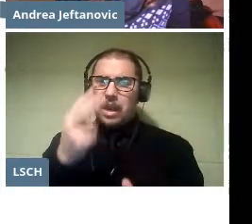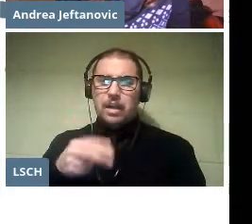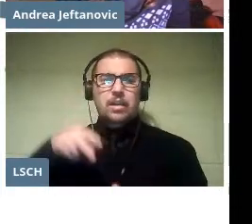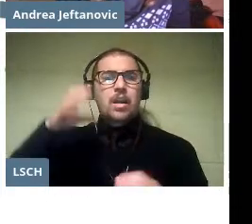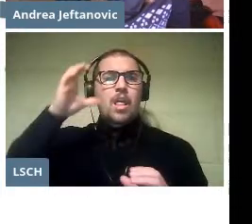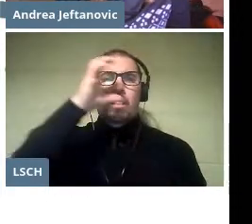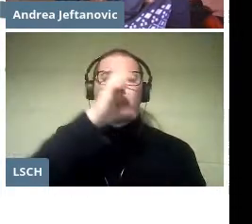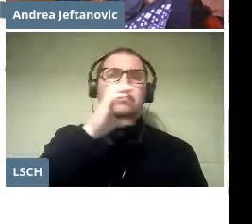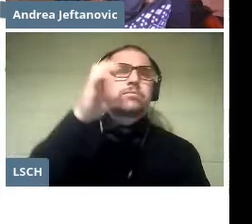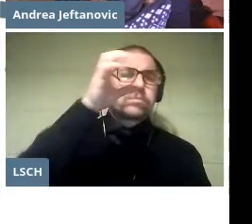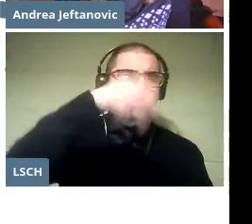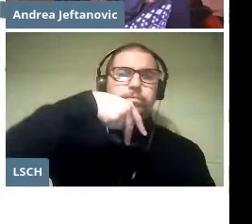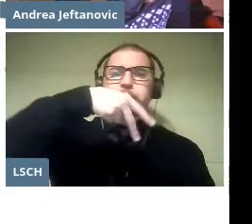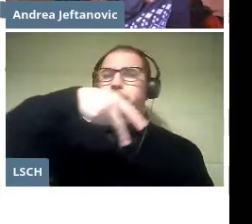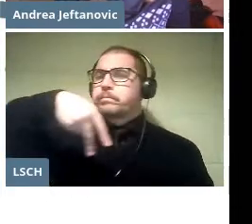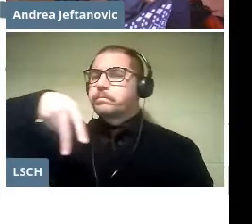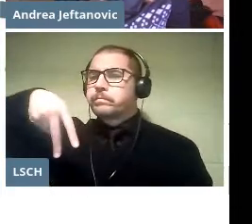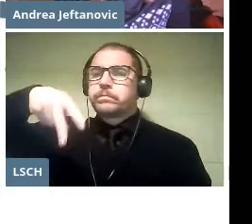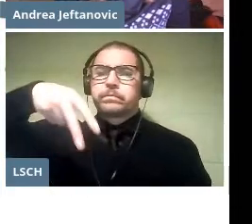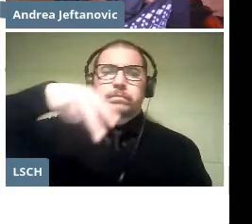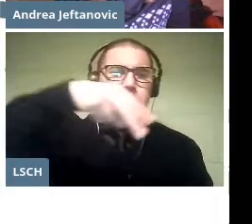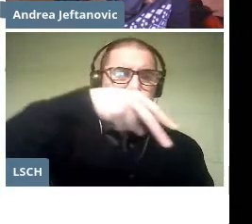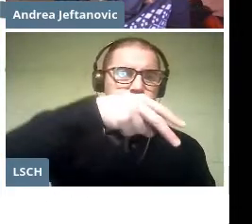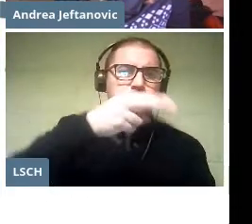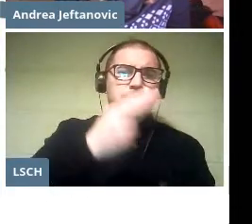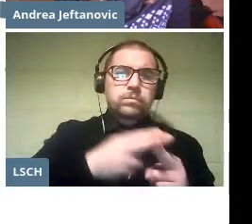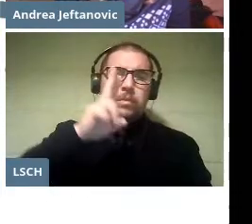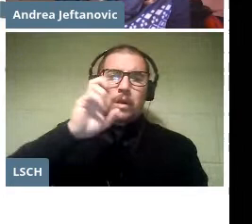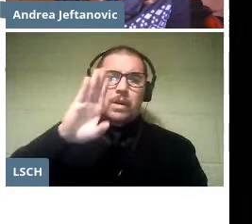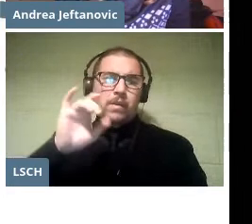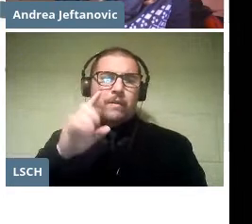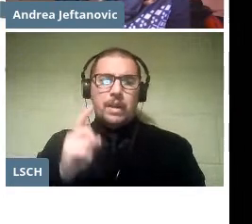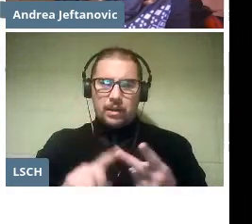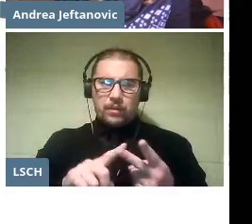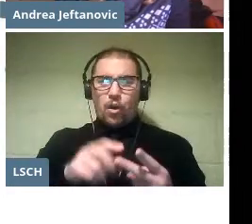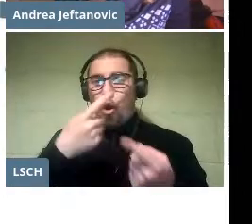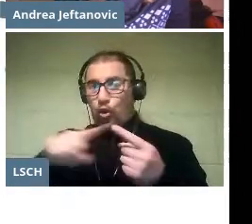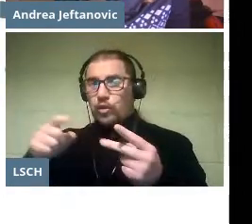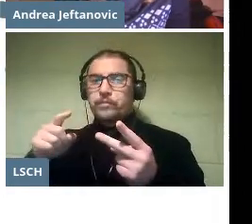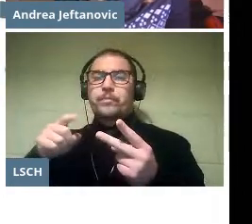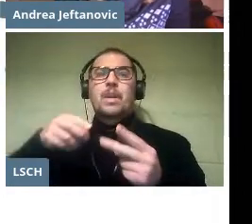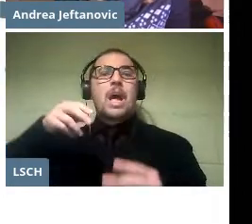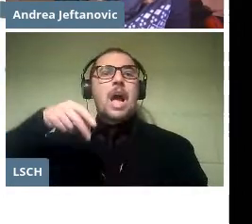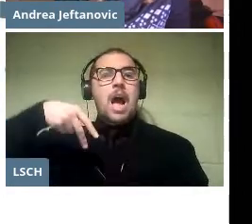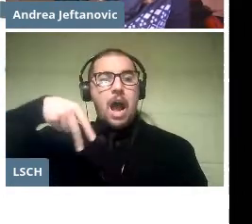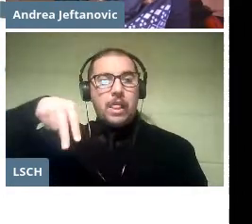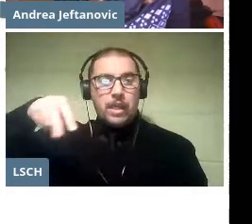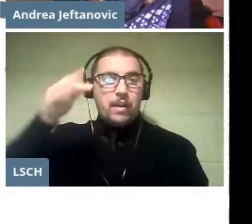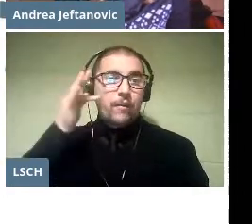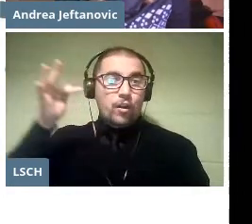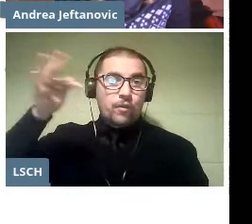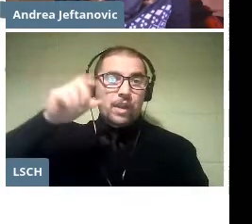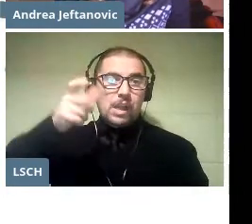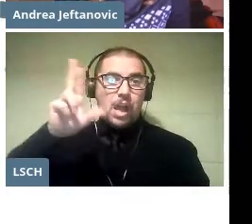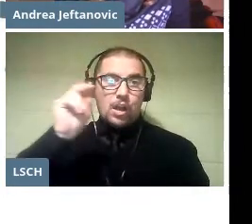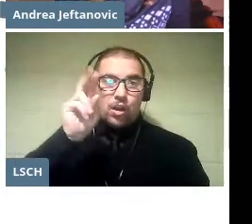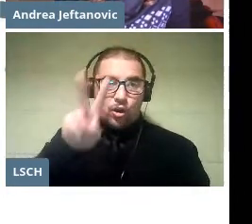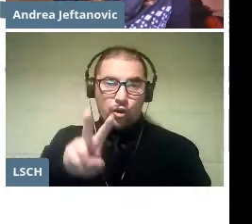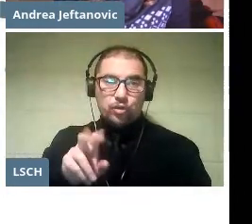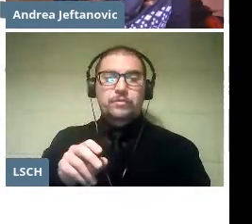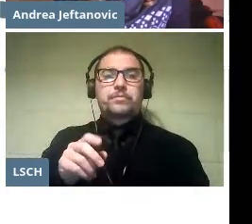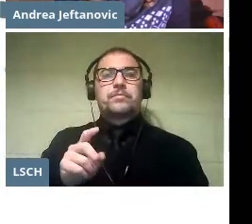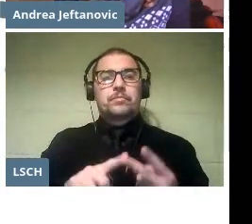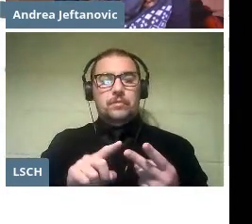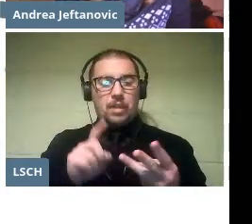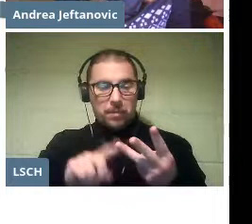ambos de Rebecca Solnit. Andar, una filosofía, de Frederick Gross. Del caminar sobre